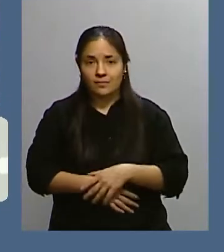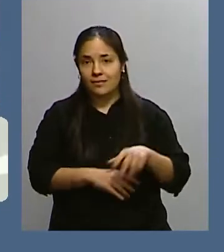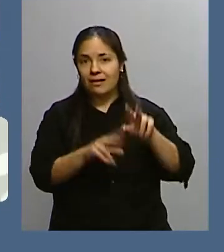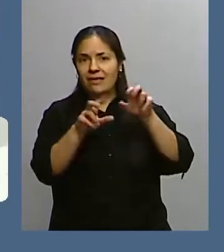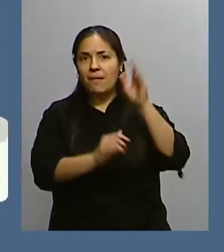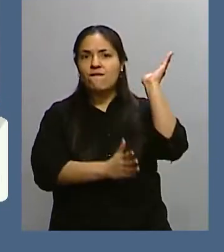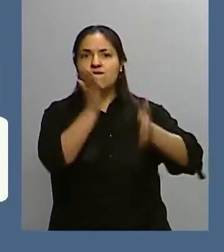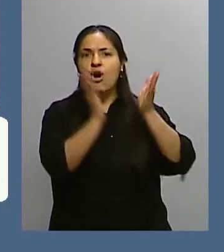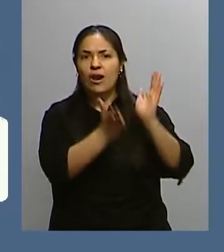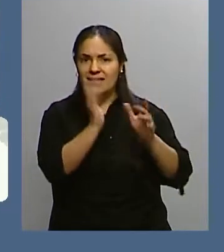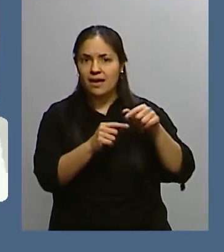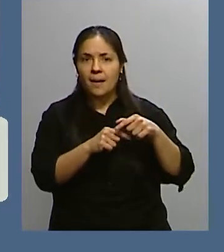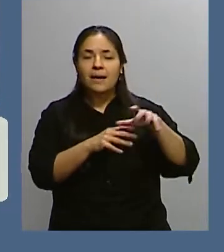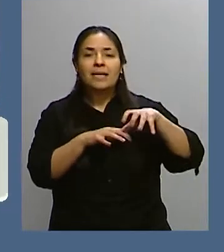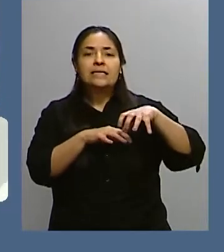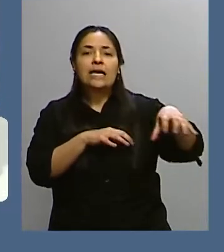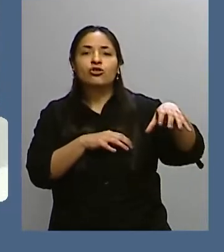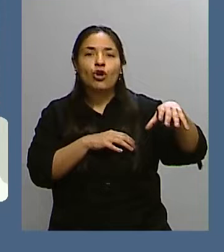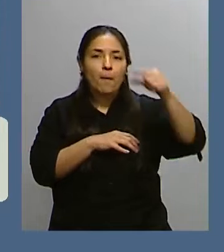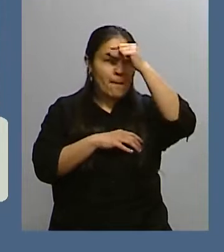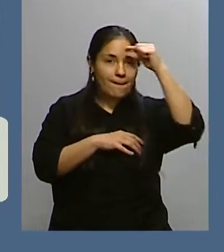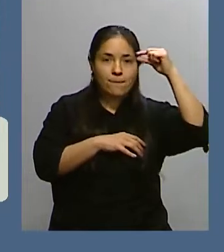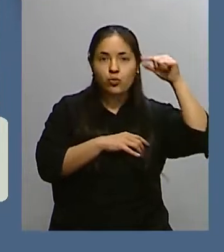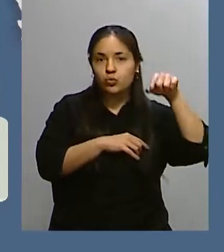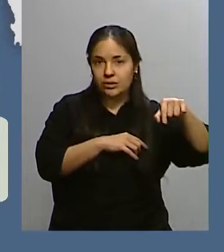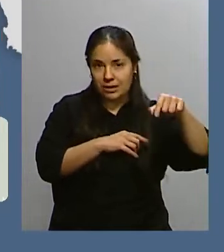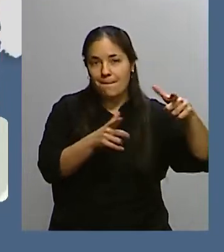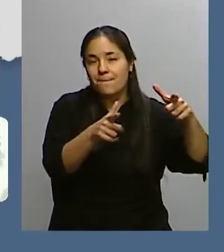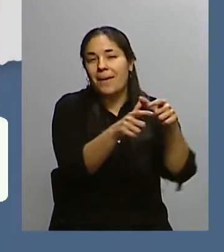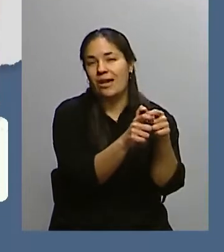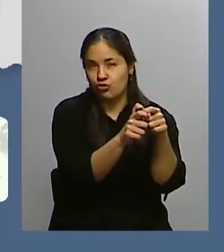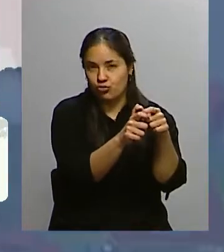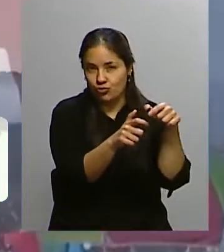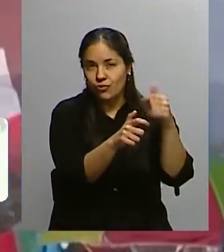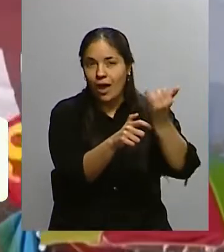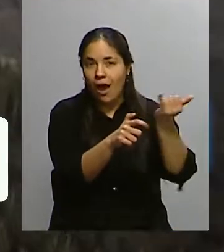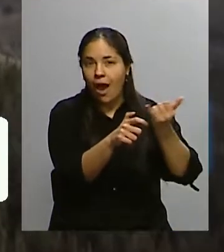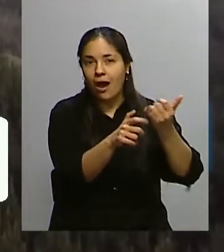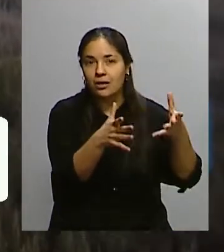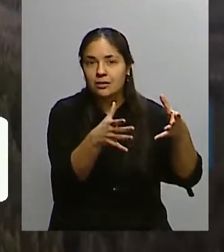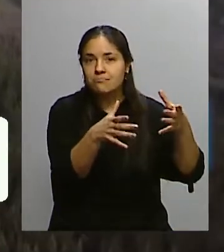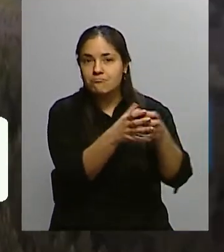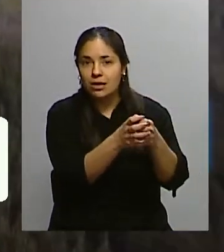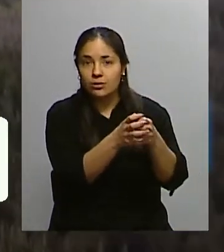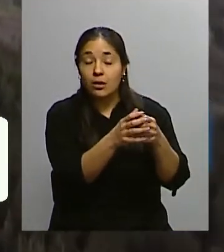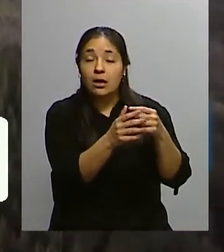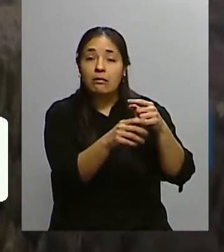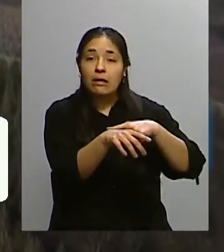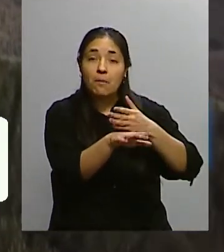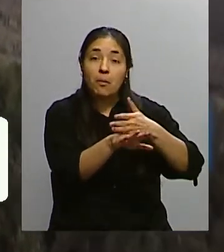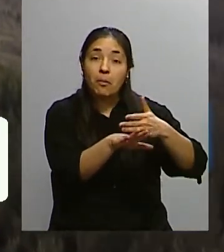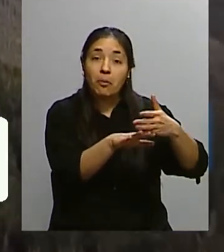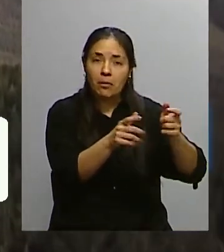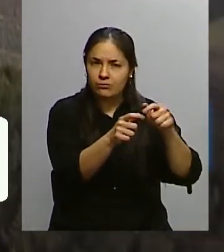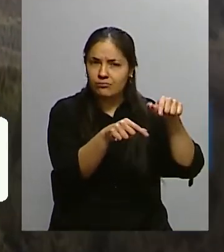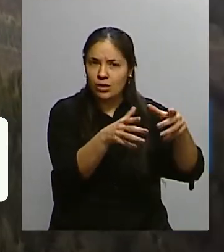con un sector del pueblo mapuche que es minoritario, pero que ha ido creciendo, y eso hay que asumirlo, ha ido creciendo y sobre todo que